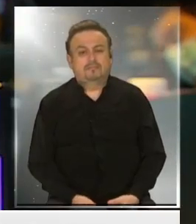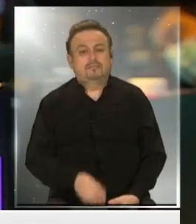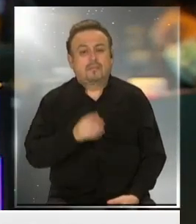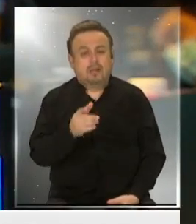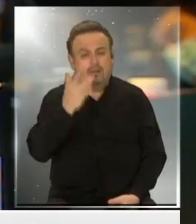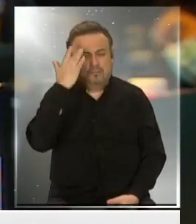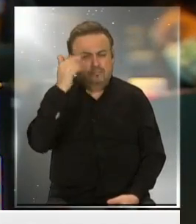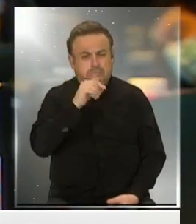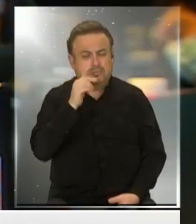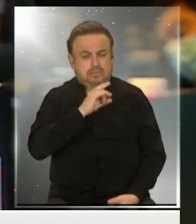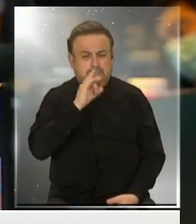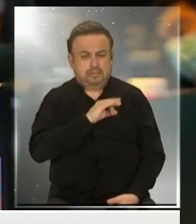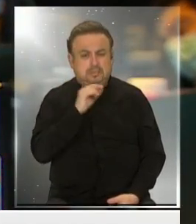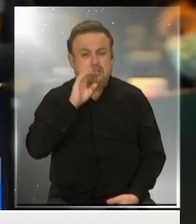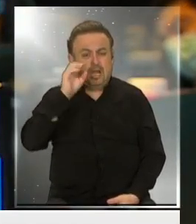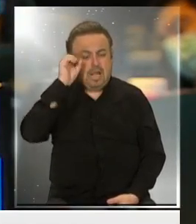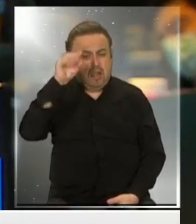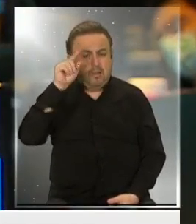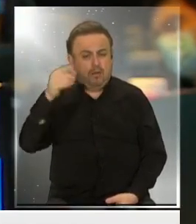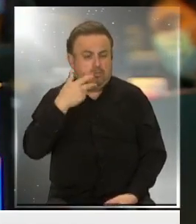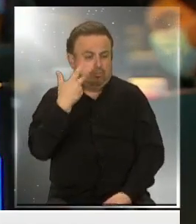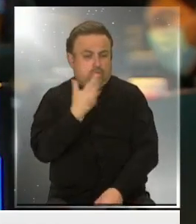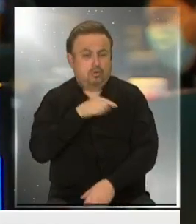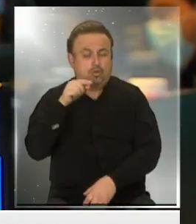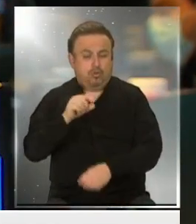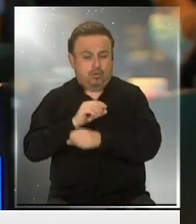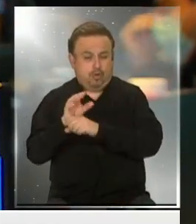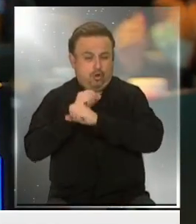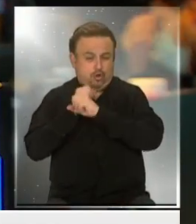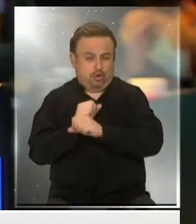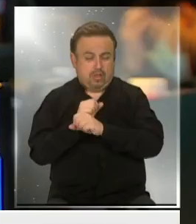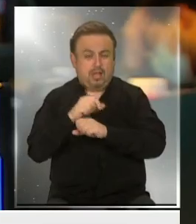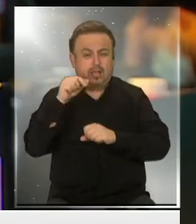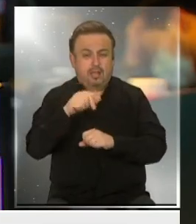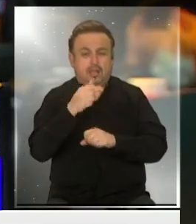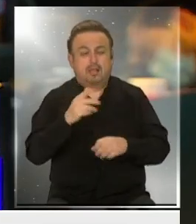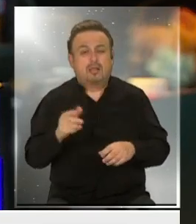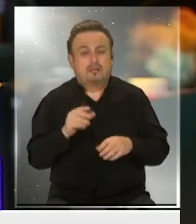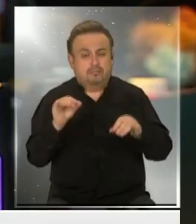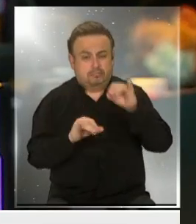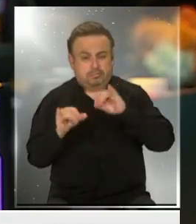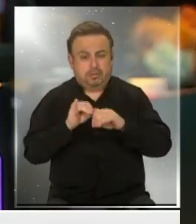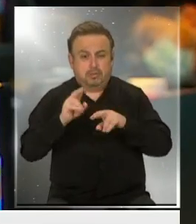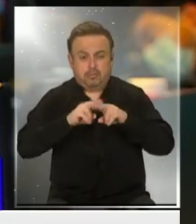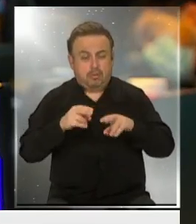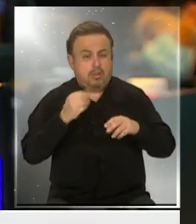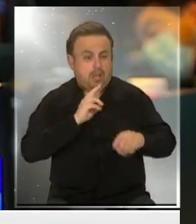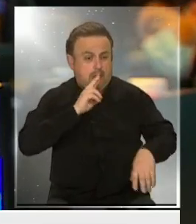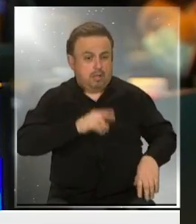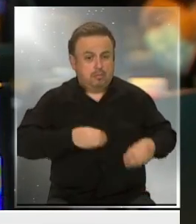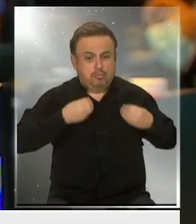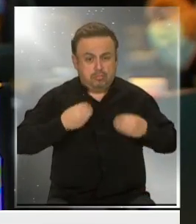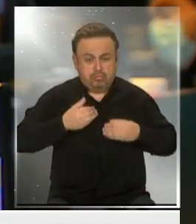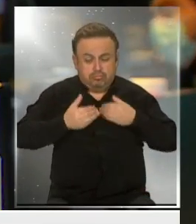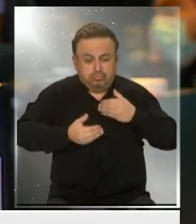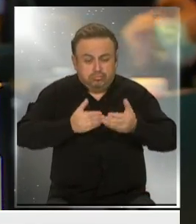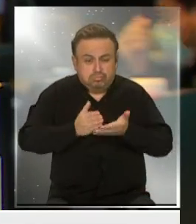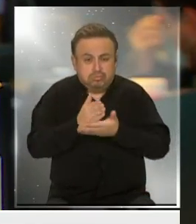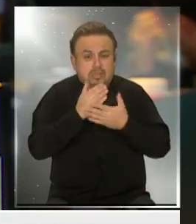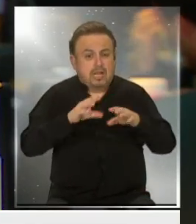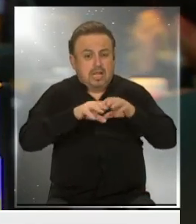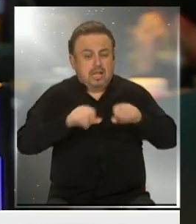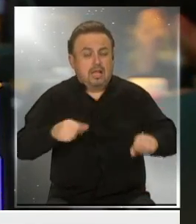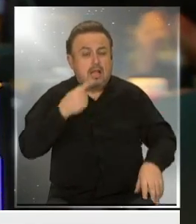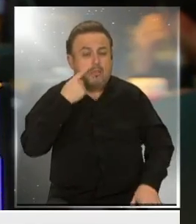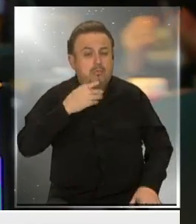Un científico chileno desarrolló en Alemania una vacuna contra el coronavirus. Esta formulación ha dado buenos resultados en las etapas iniciales y está lista para